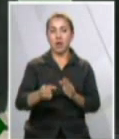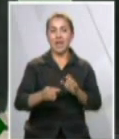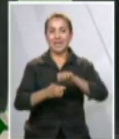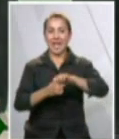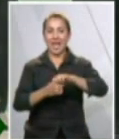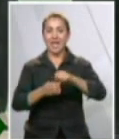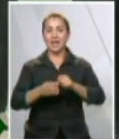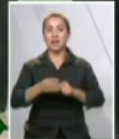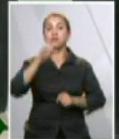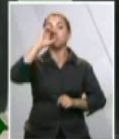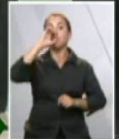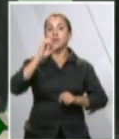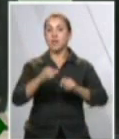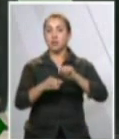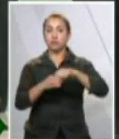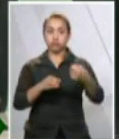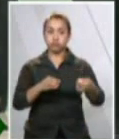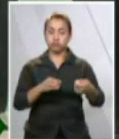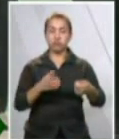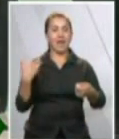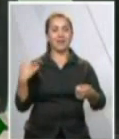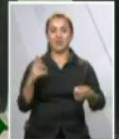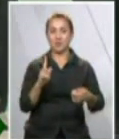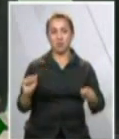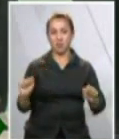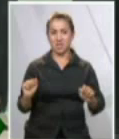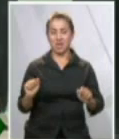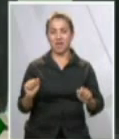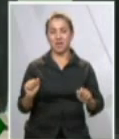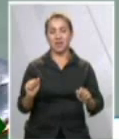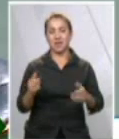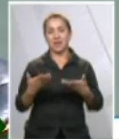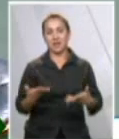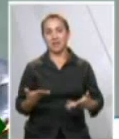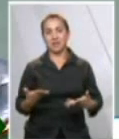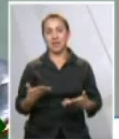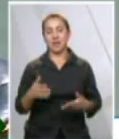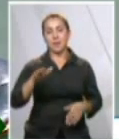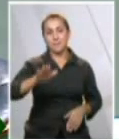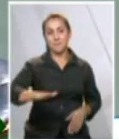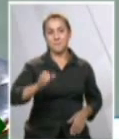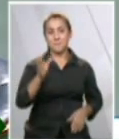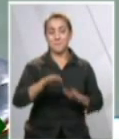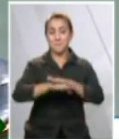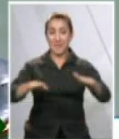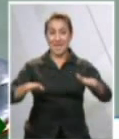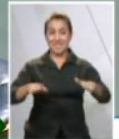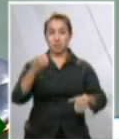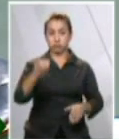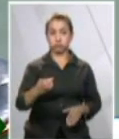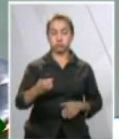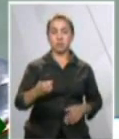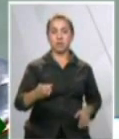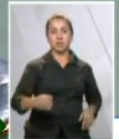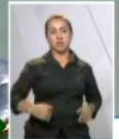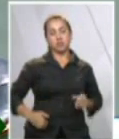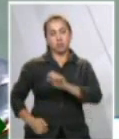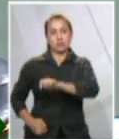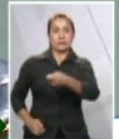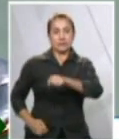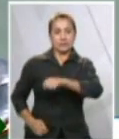abrirla, ahora me es posible, antes tenía que estar puesta sobre una mesa o abrir una botella,